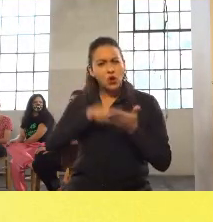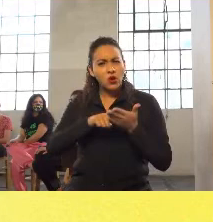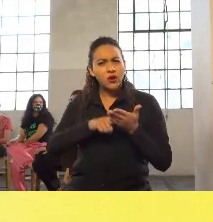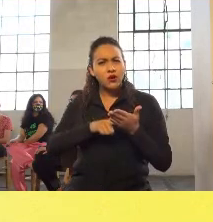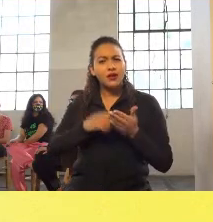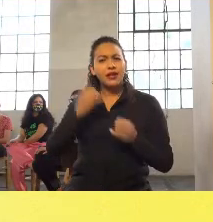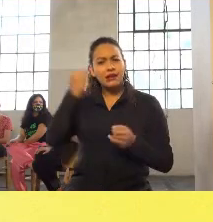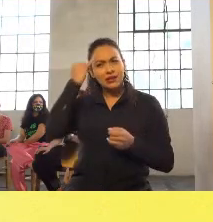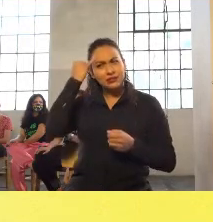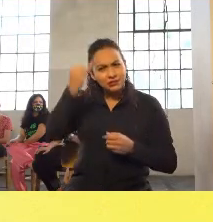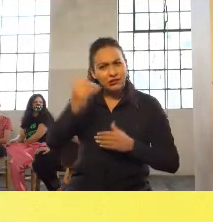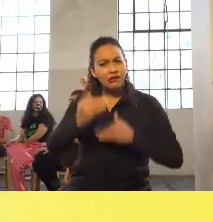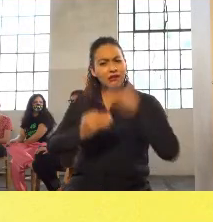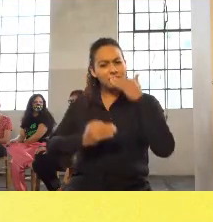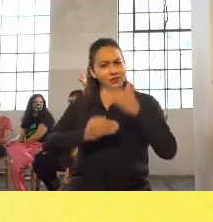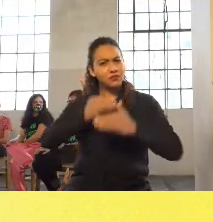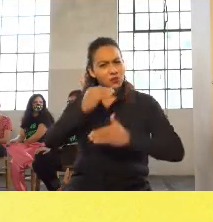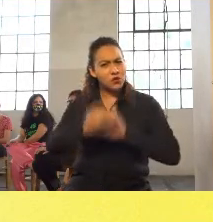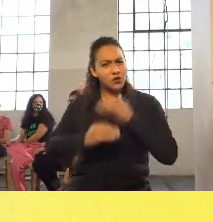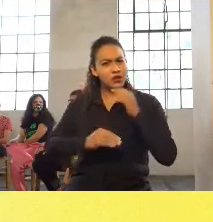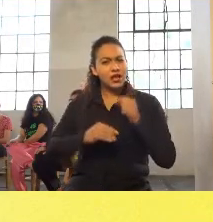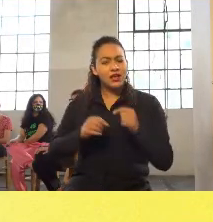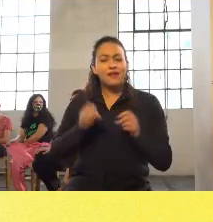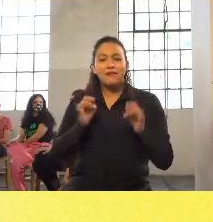creativos, o sea, si yo cierro los ojos, veo como